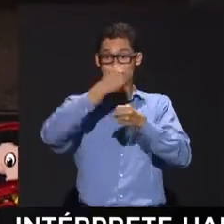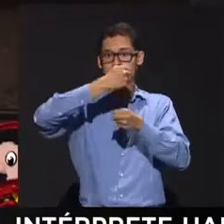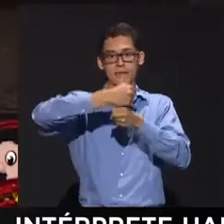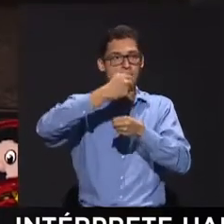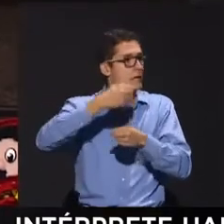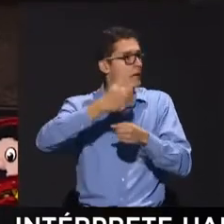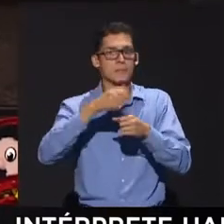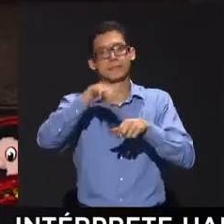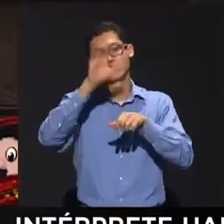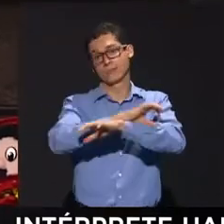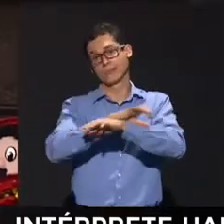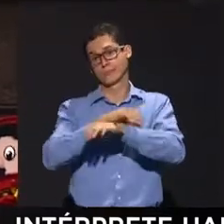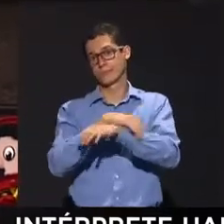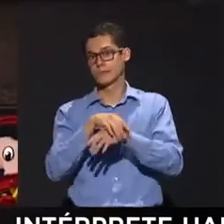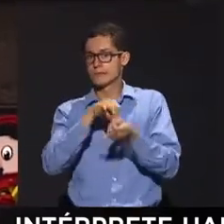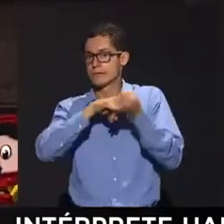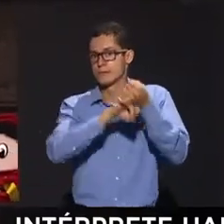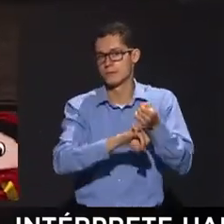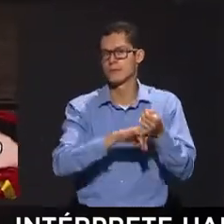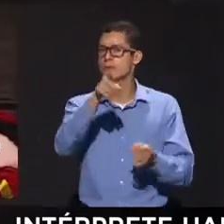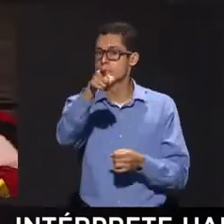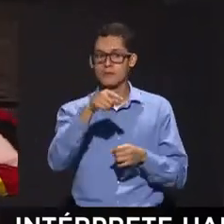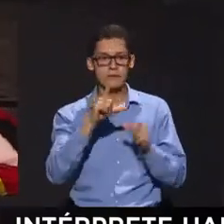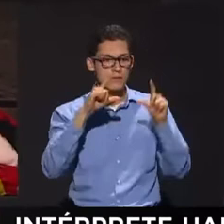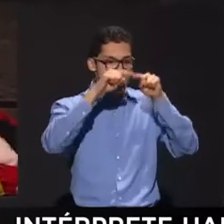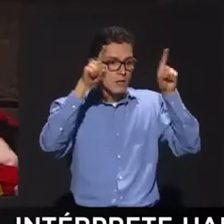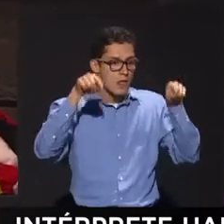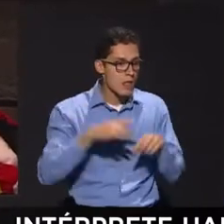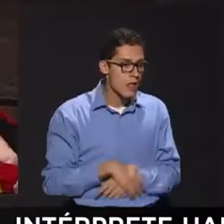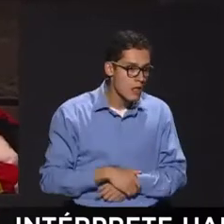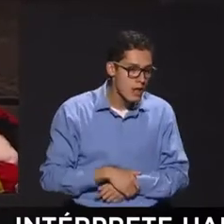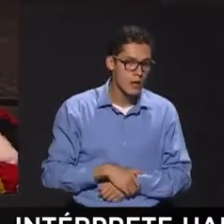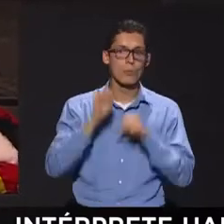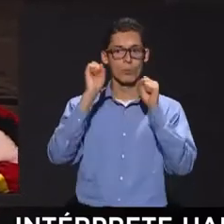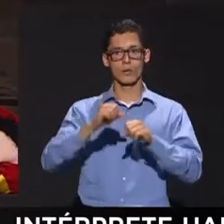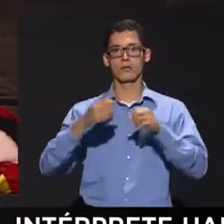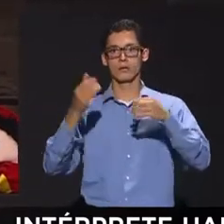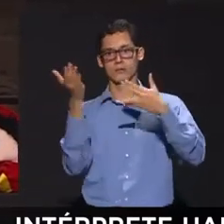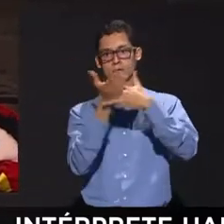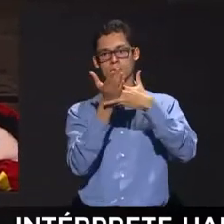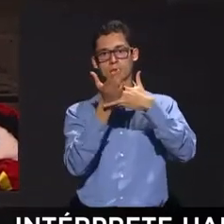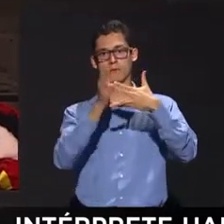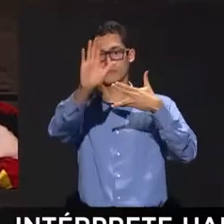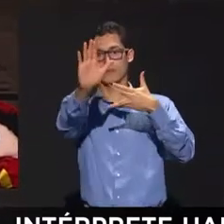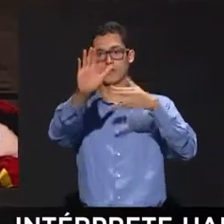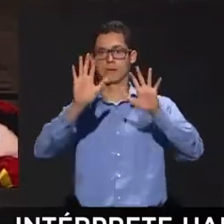relajarnos, estirarnos, tomar aire y tomar el agüita. ¿Por qué? Porque esto ayuda a que